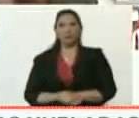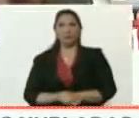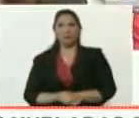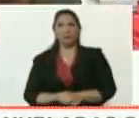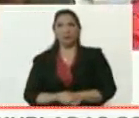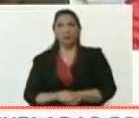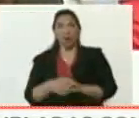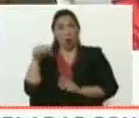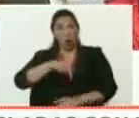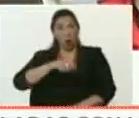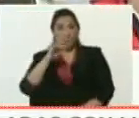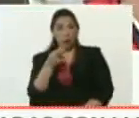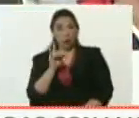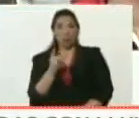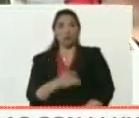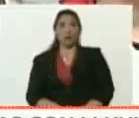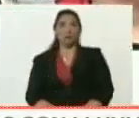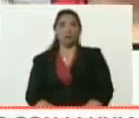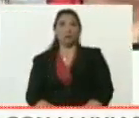Y hoy Bolivia,